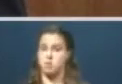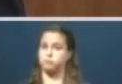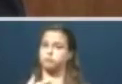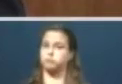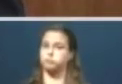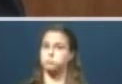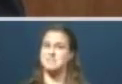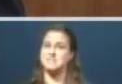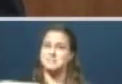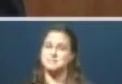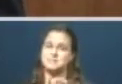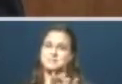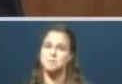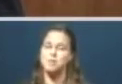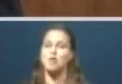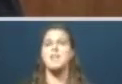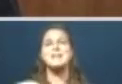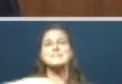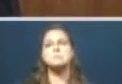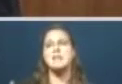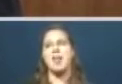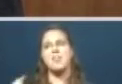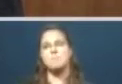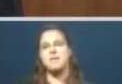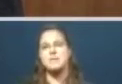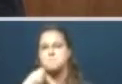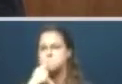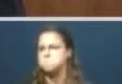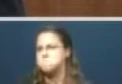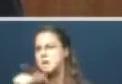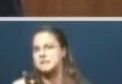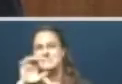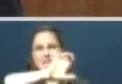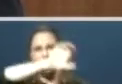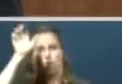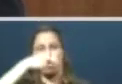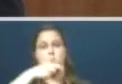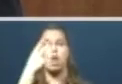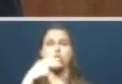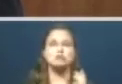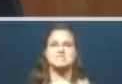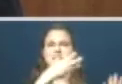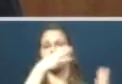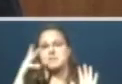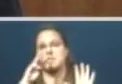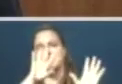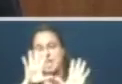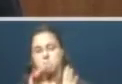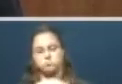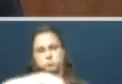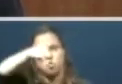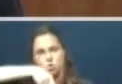hemos promovido el sistema de transporte a la demanda más extenso de europa con 810 rutas que atienden a un millón de personas el mar de